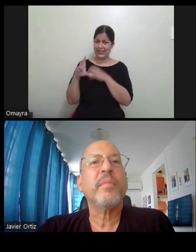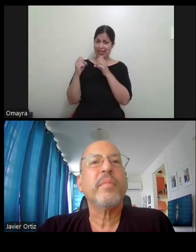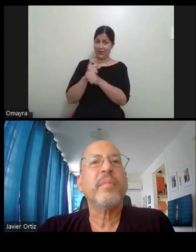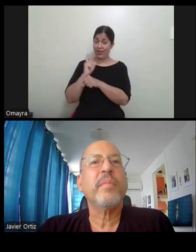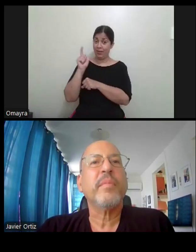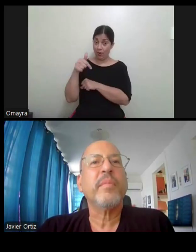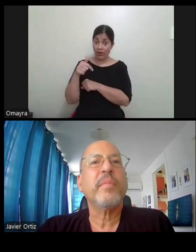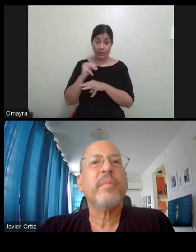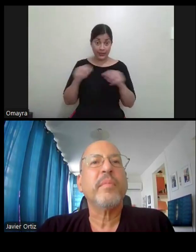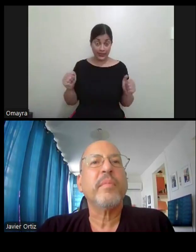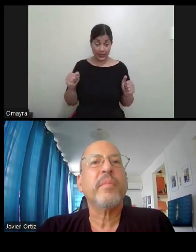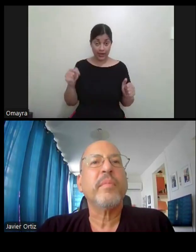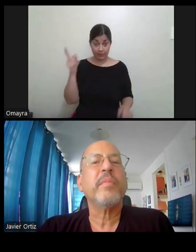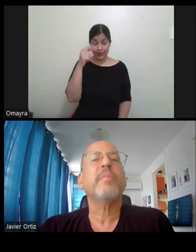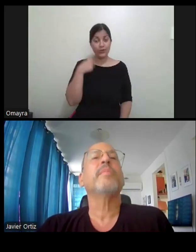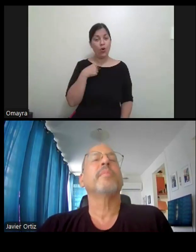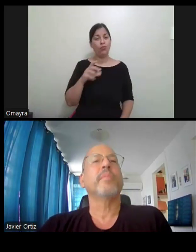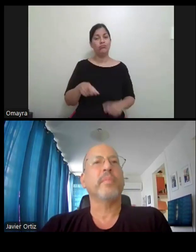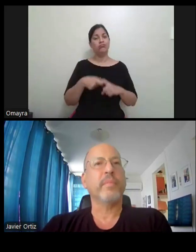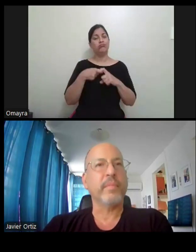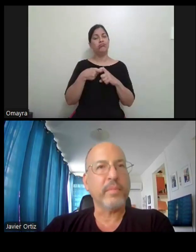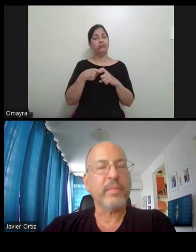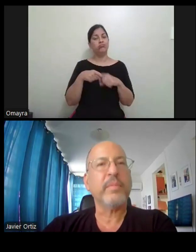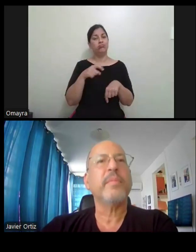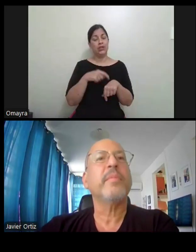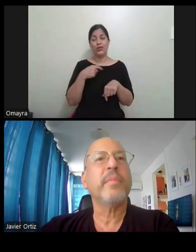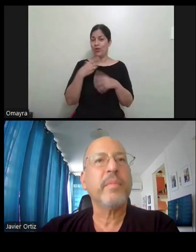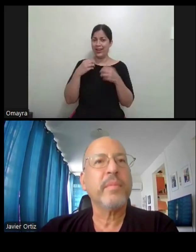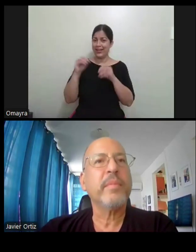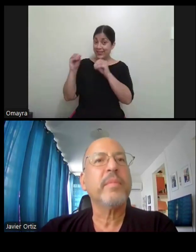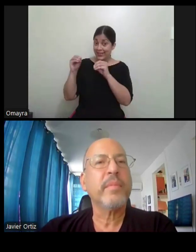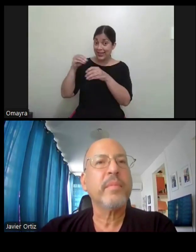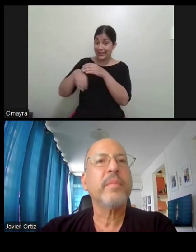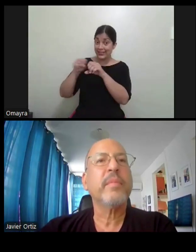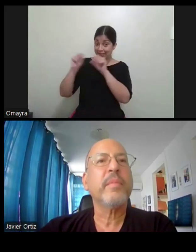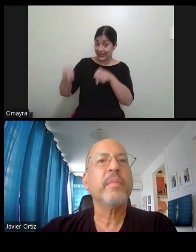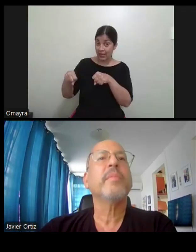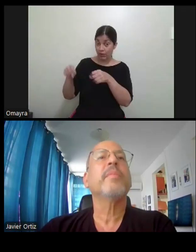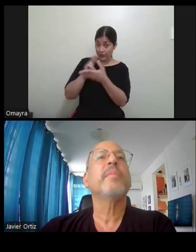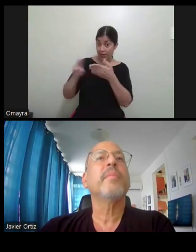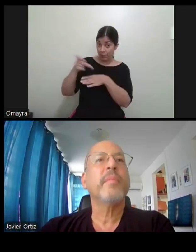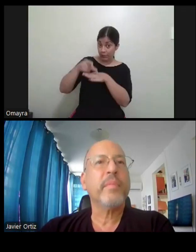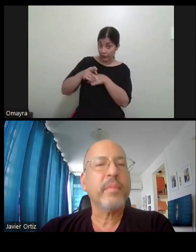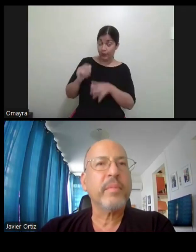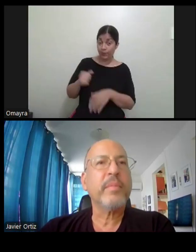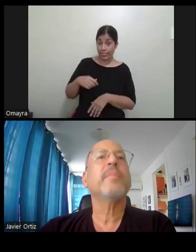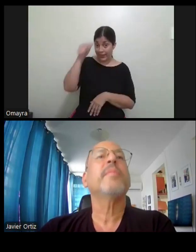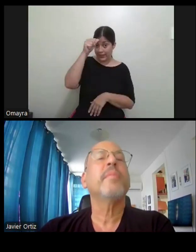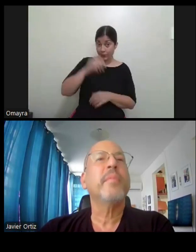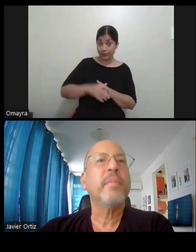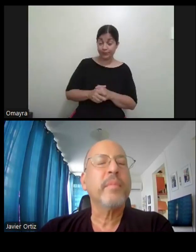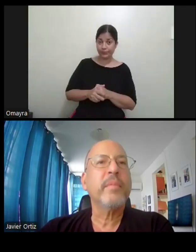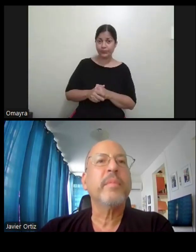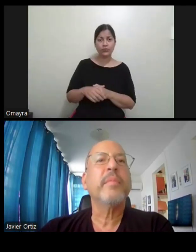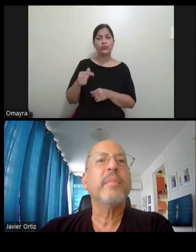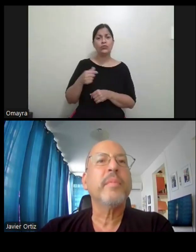doctorado, porque yo hice una pausa. Yo después entré a enseñar en el sistema de la Universidad de Puerto Rico, en Arecibo, y yo